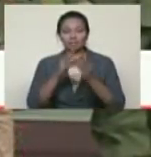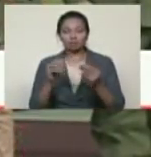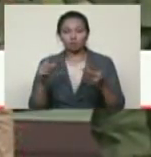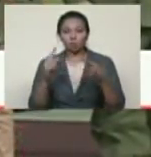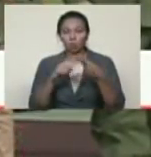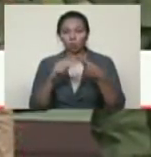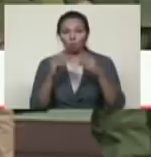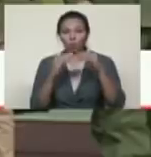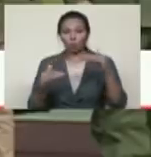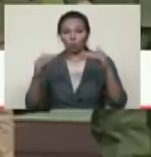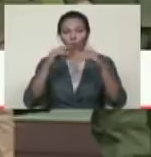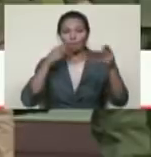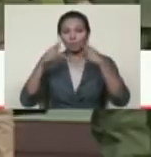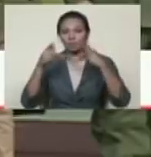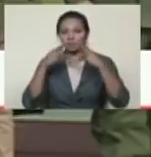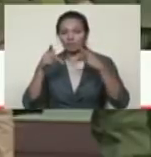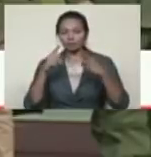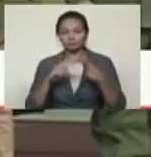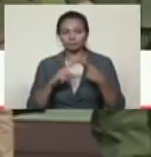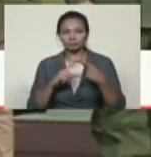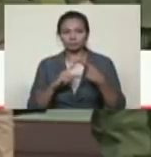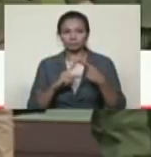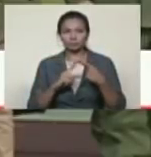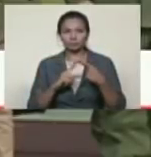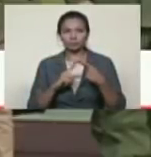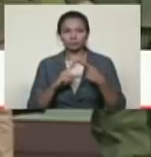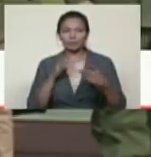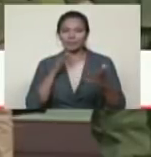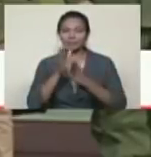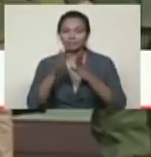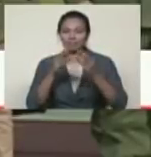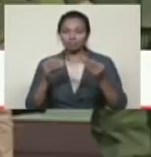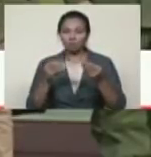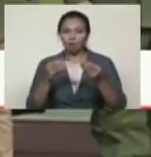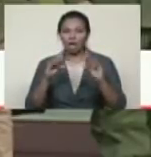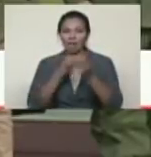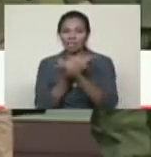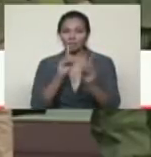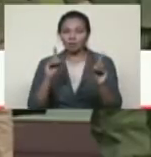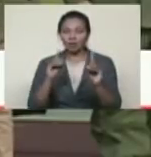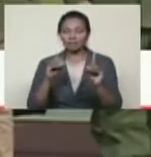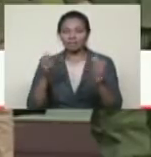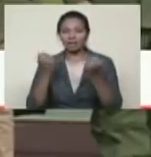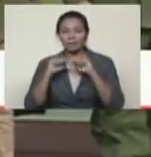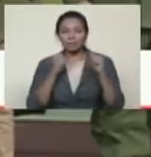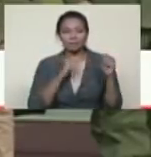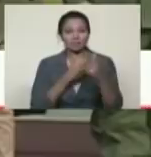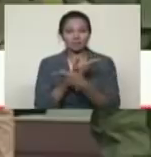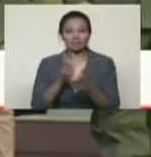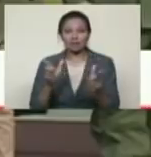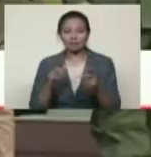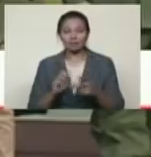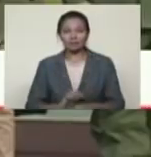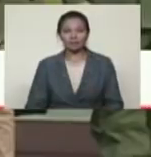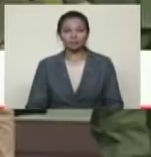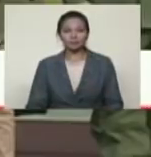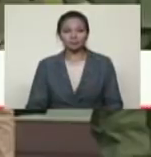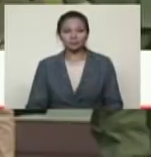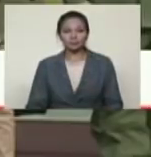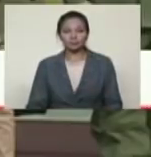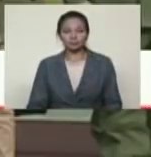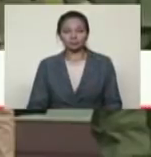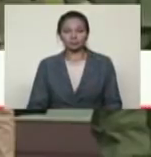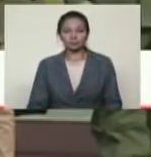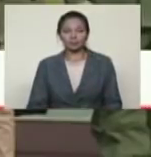la estabilidad política. Para garantizar la democracia y el ejercicio de la libertad.